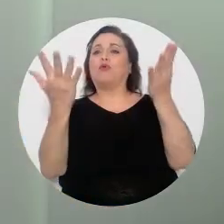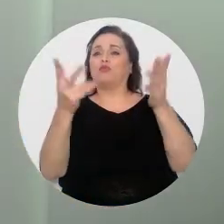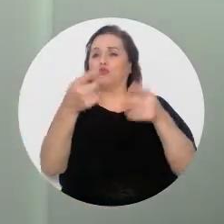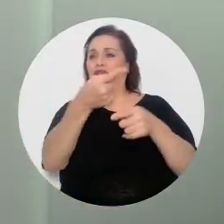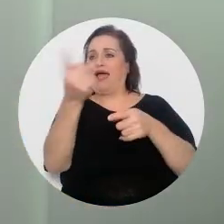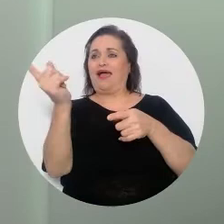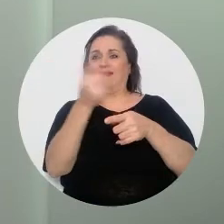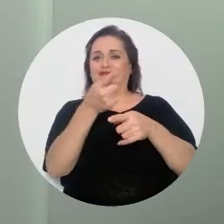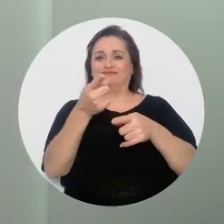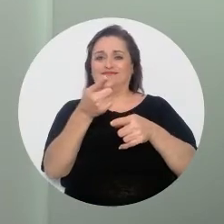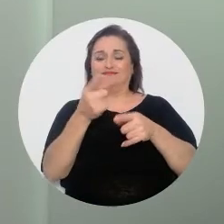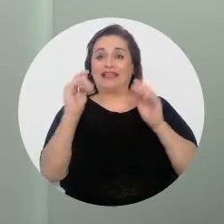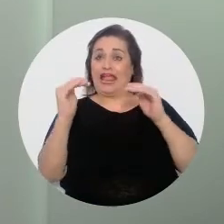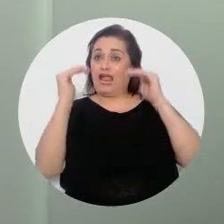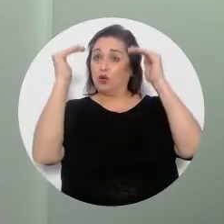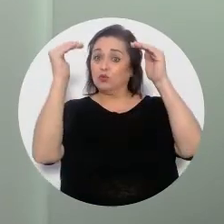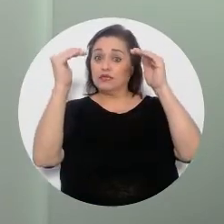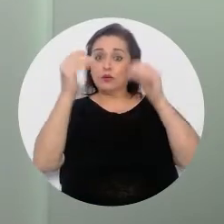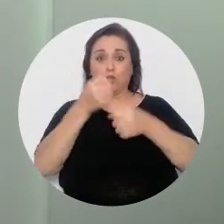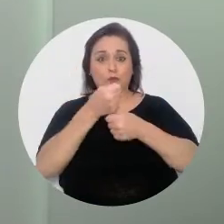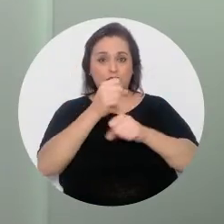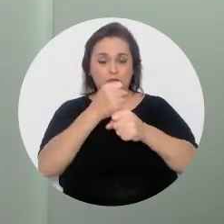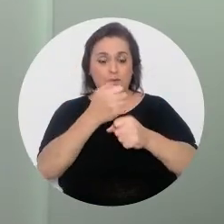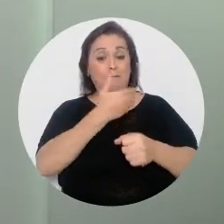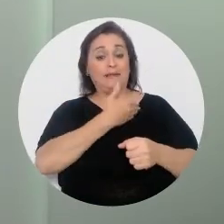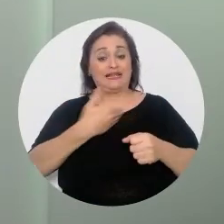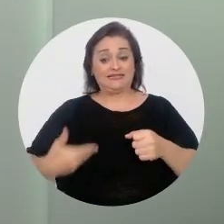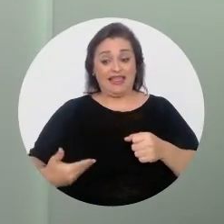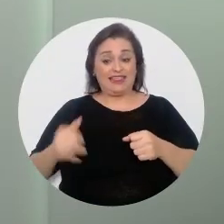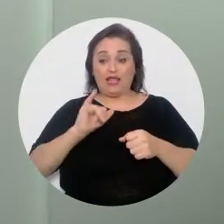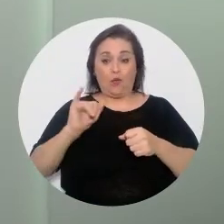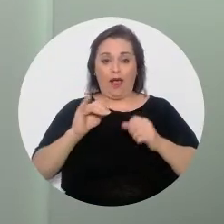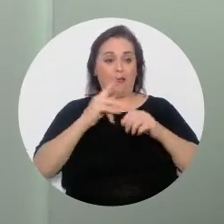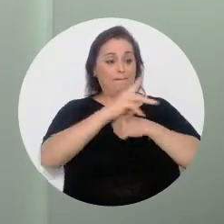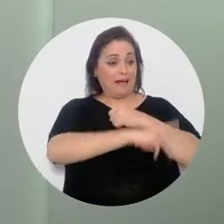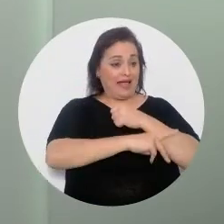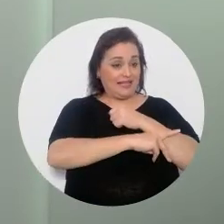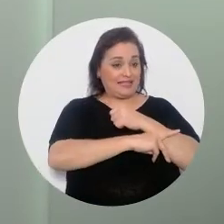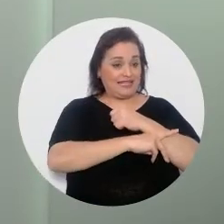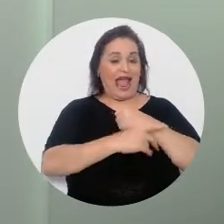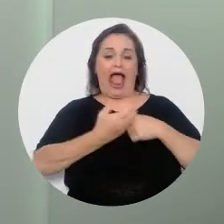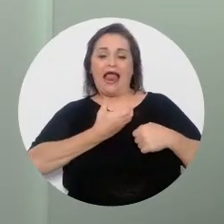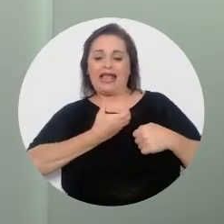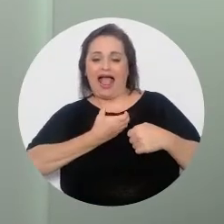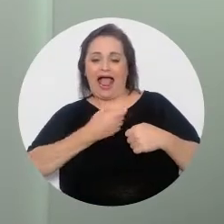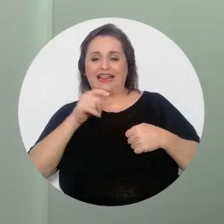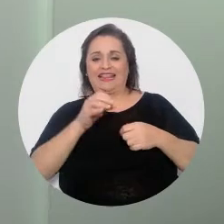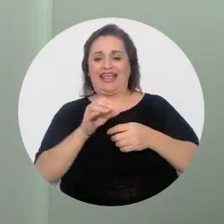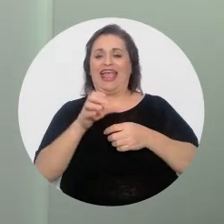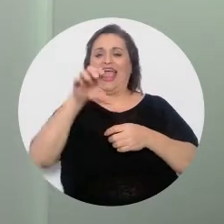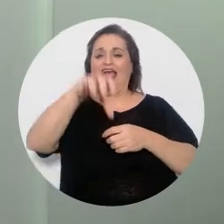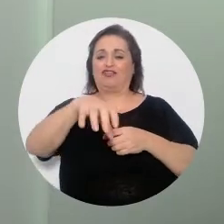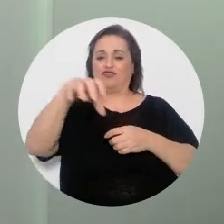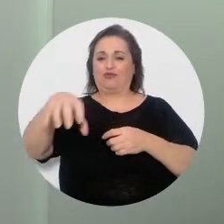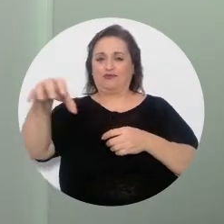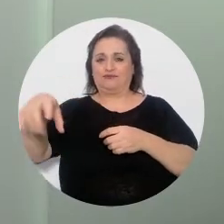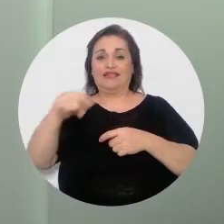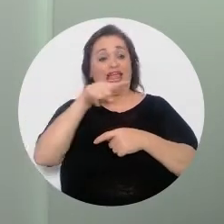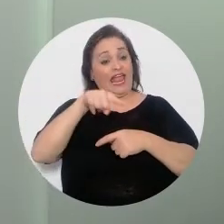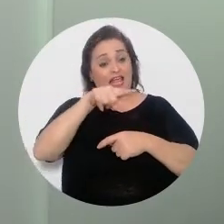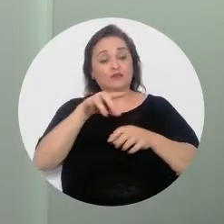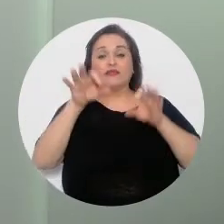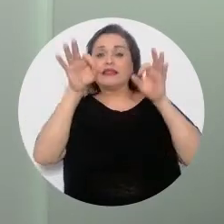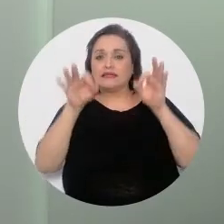funcionario ejecutivo de las municipalidades, es decir, lo que es el presidente para el país va a ser el alcalde para el cantón, es el que ejecuta también